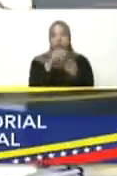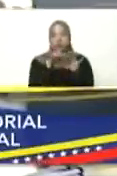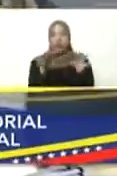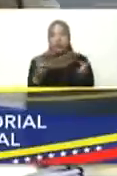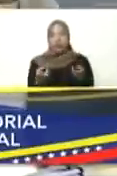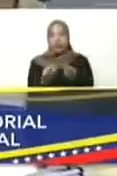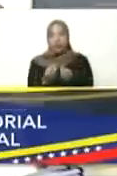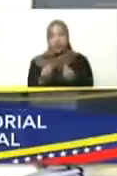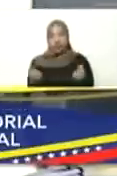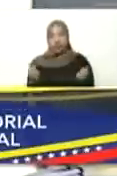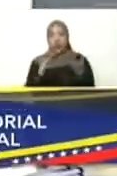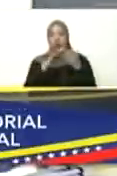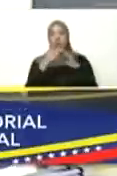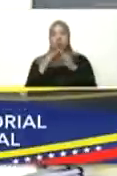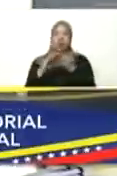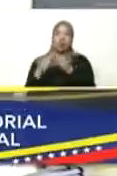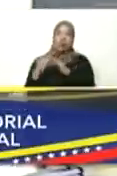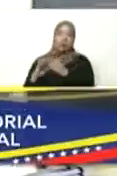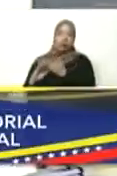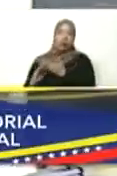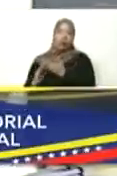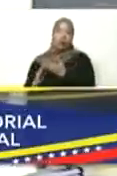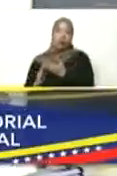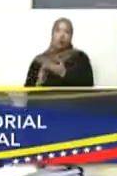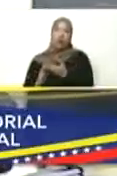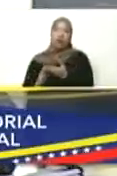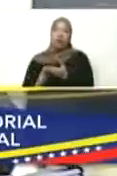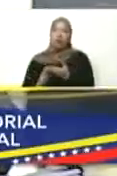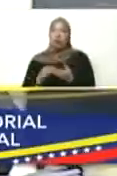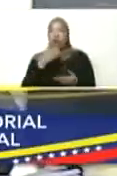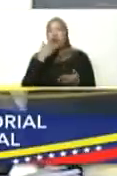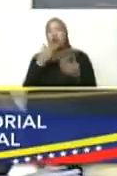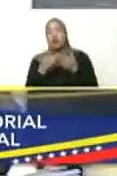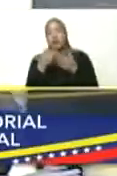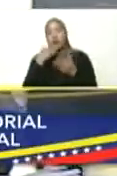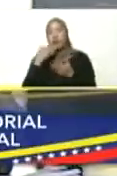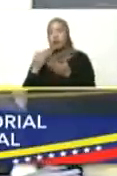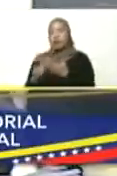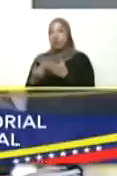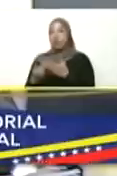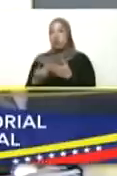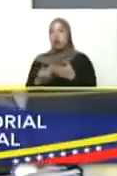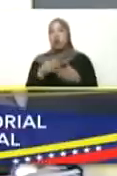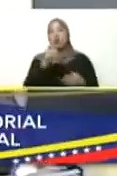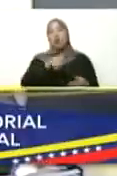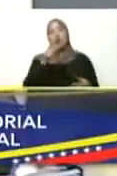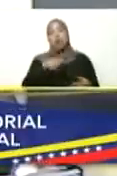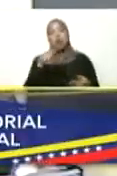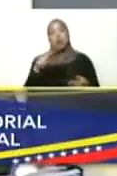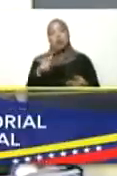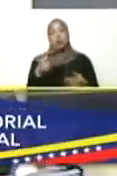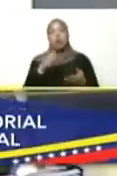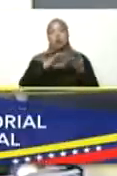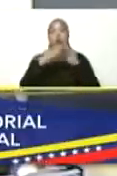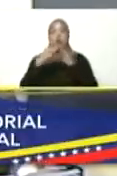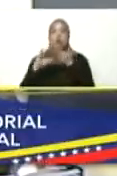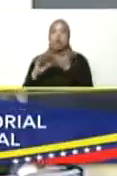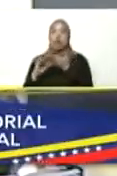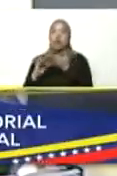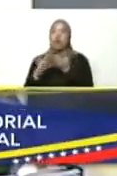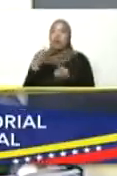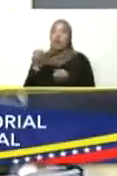sembrando aquí, la comuna del Maizal. Y yo les agradezco a ustedes, comuneros y comuneras del